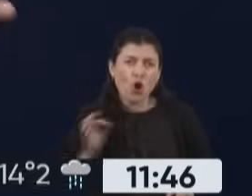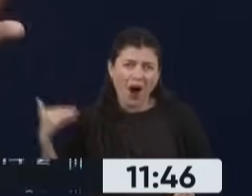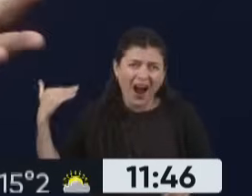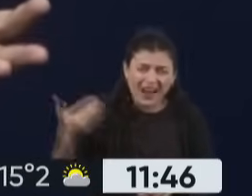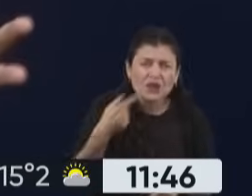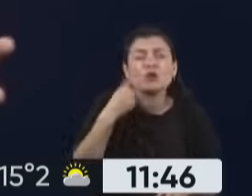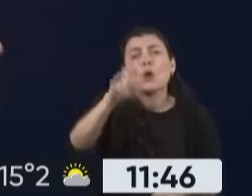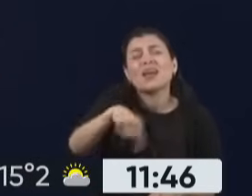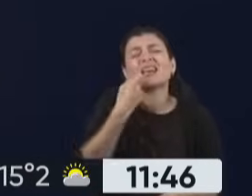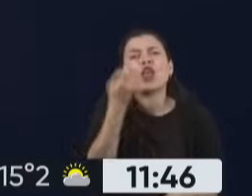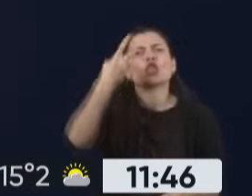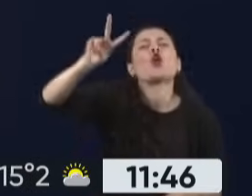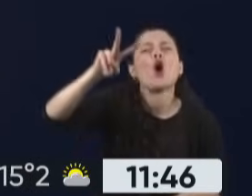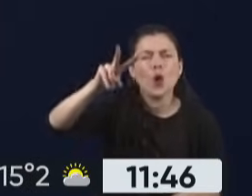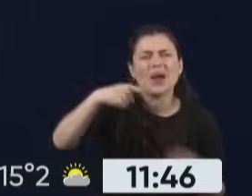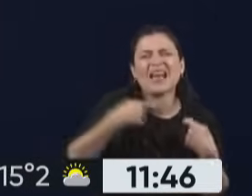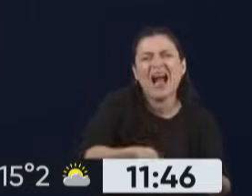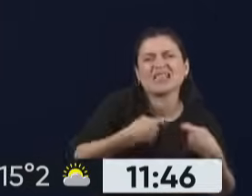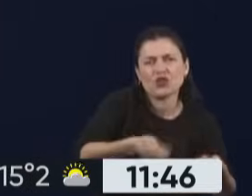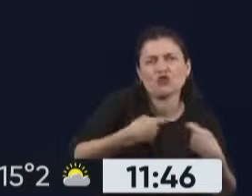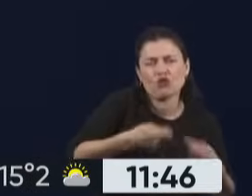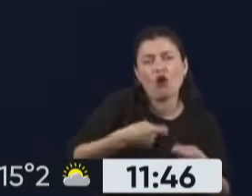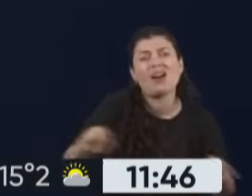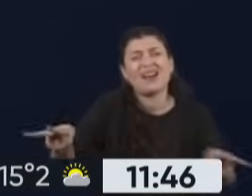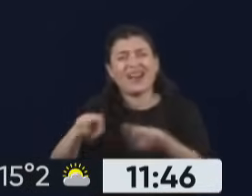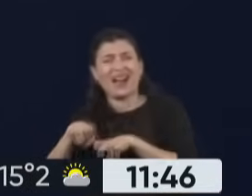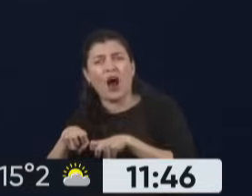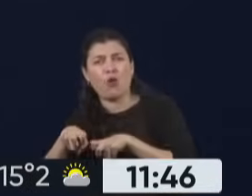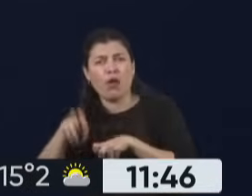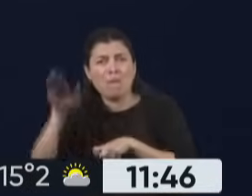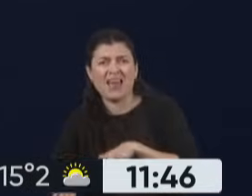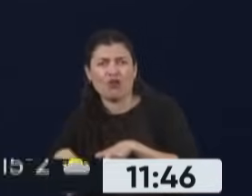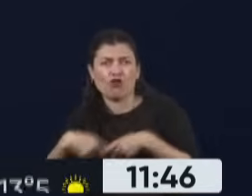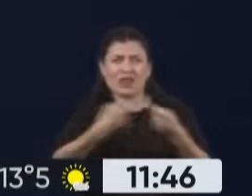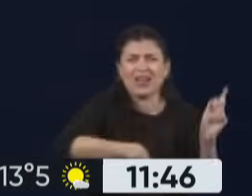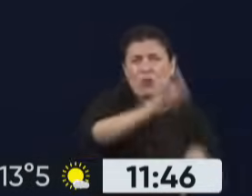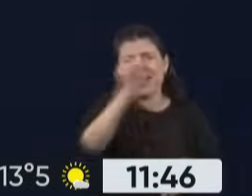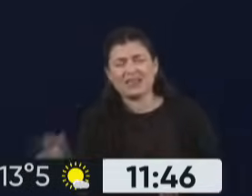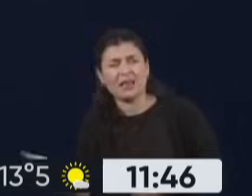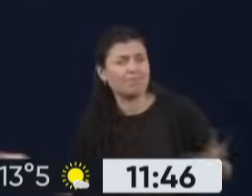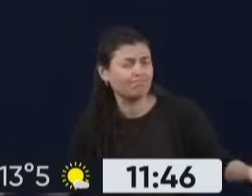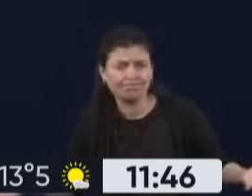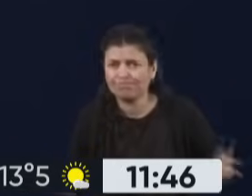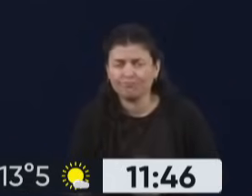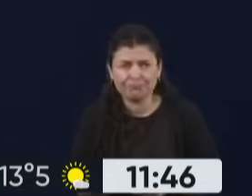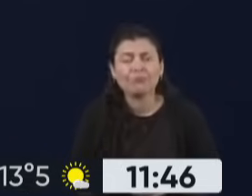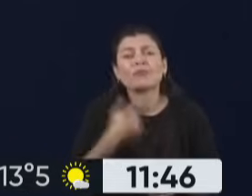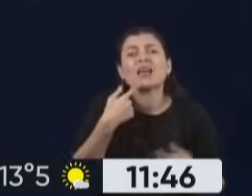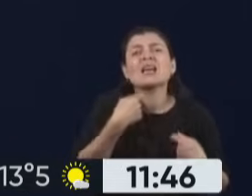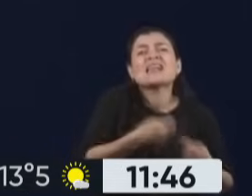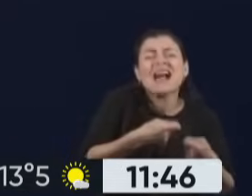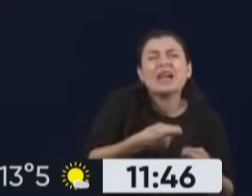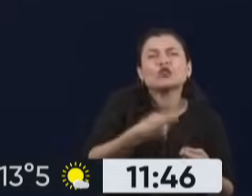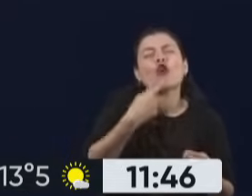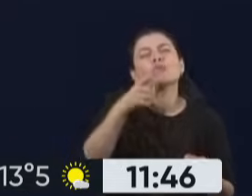a duplicar su nivel de gasto. El gasto público se mide típicamente como porcentaje de Producto Bruto, pero este es